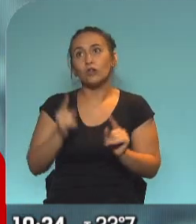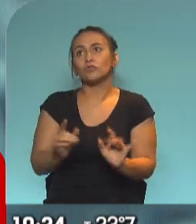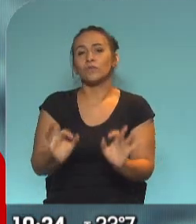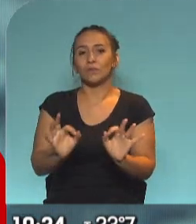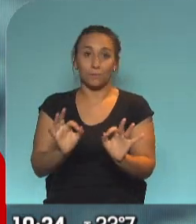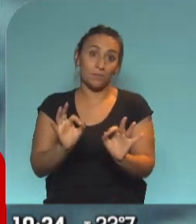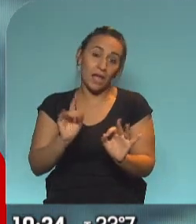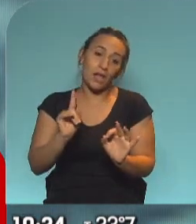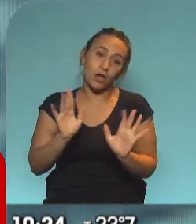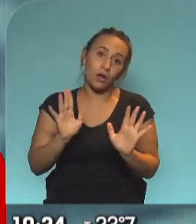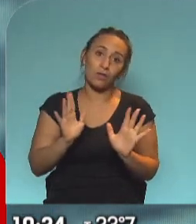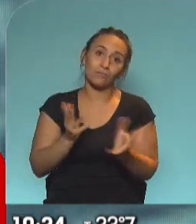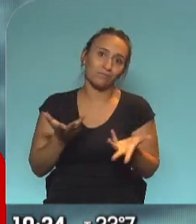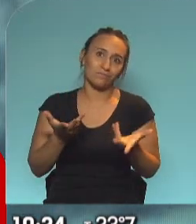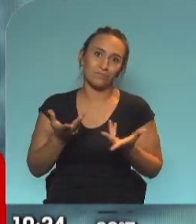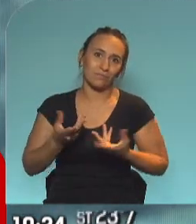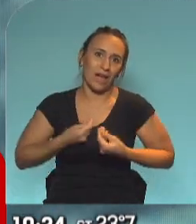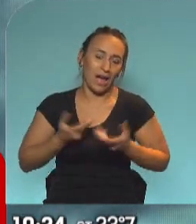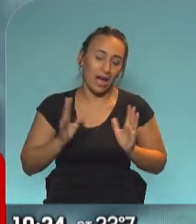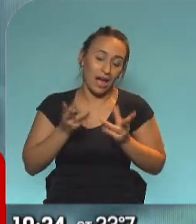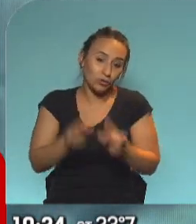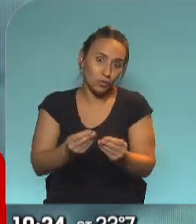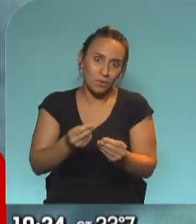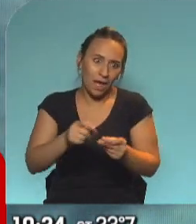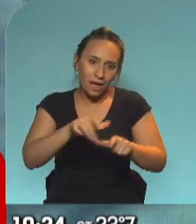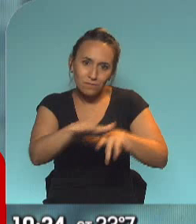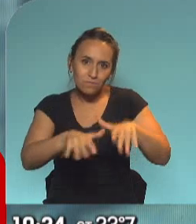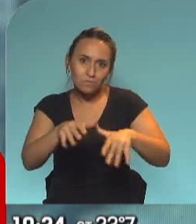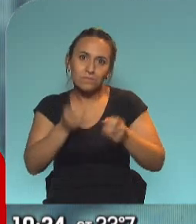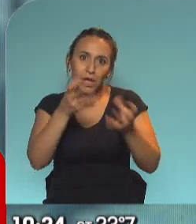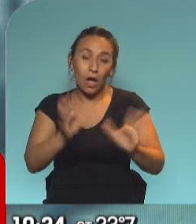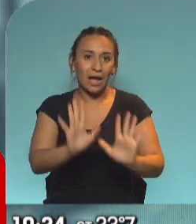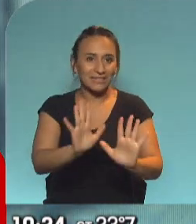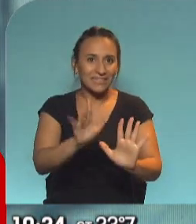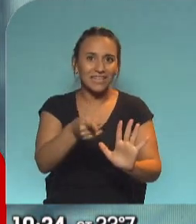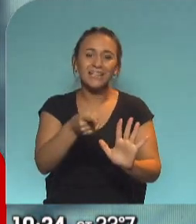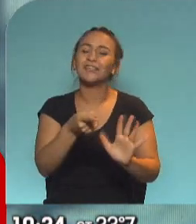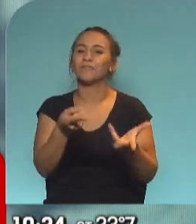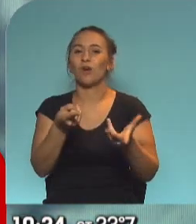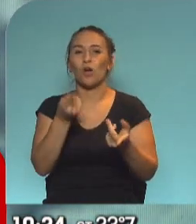Un toque de queda es más controlable. Usted sabe que el que está afuera